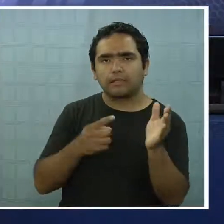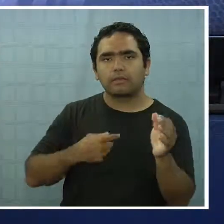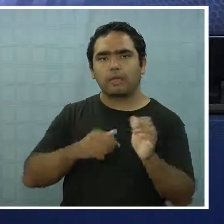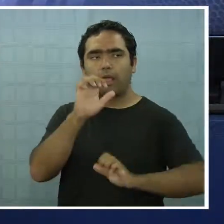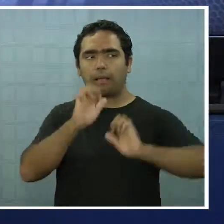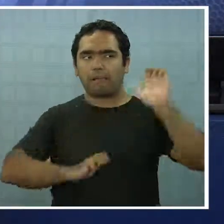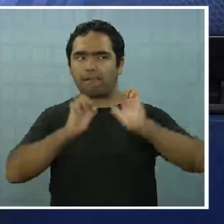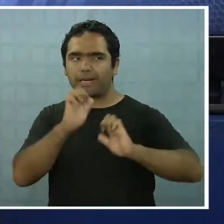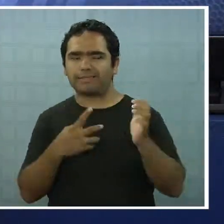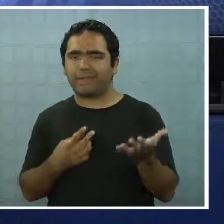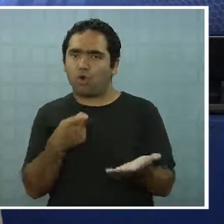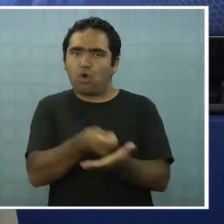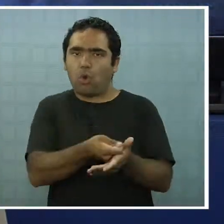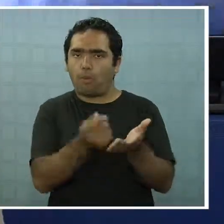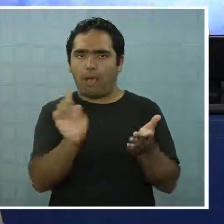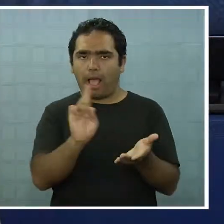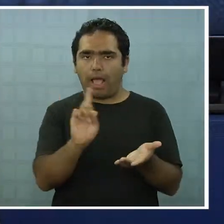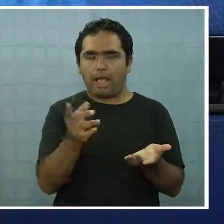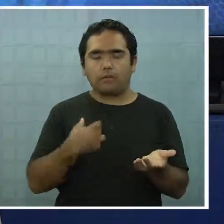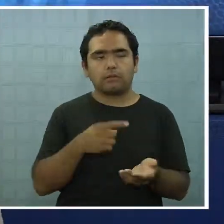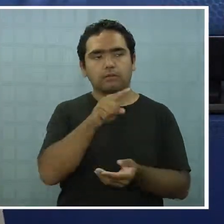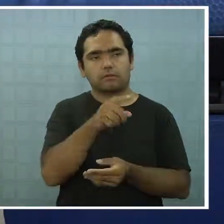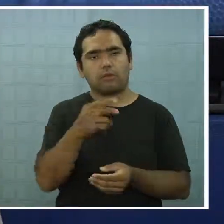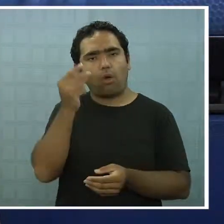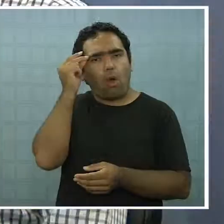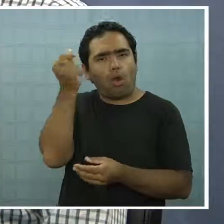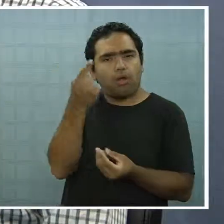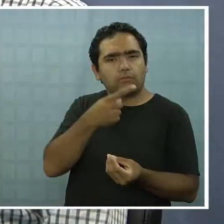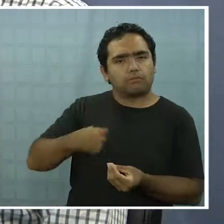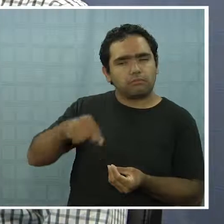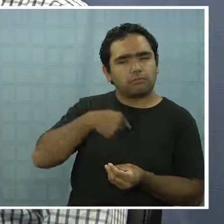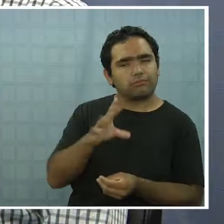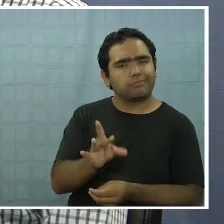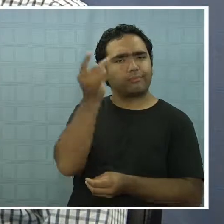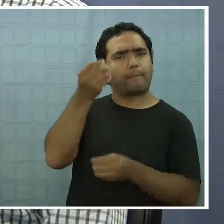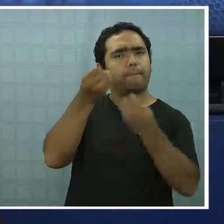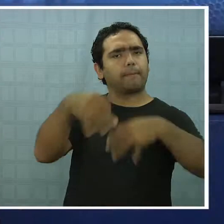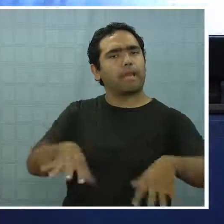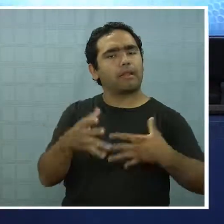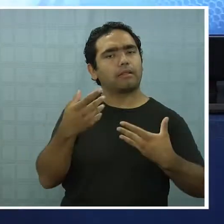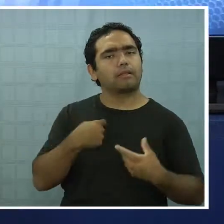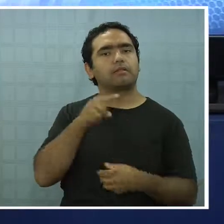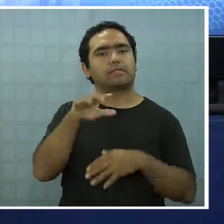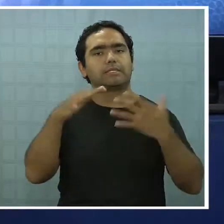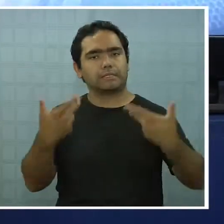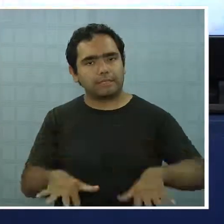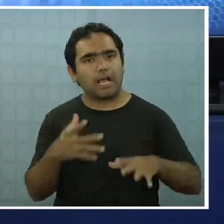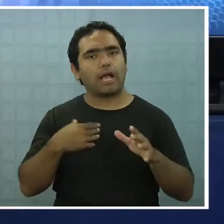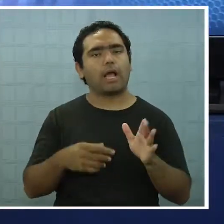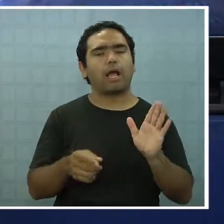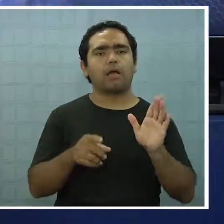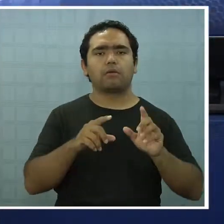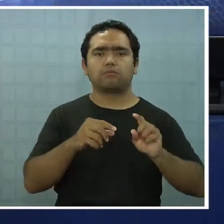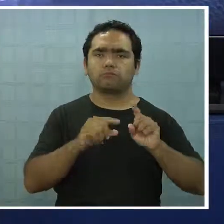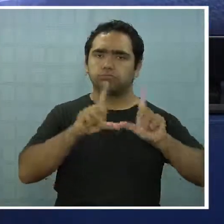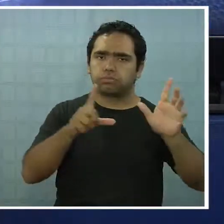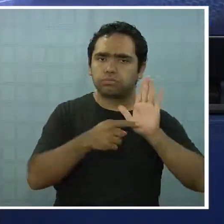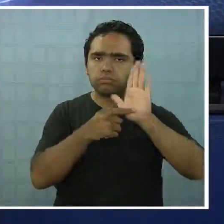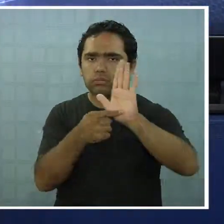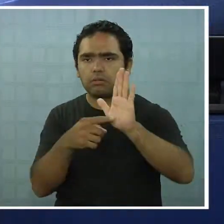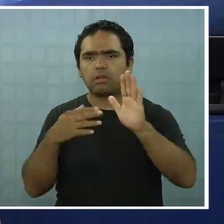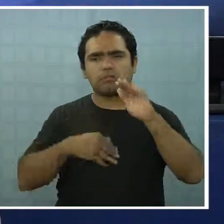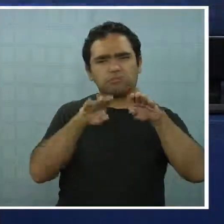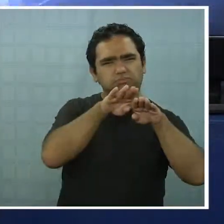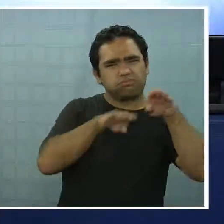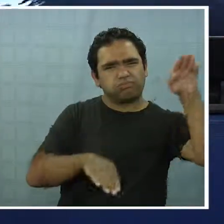no pague y entonces lógicamente que estamos perdiendo mucho. Creo que hay una campaña absolutamente